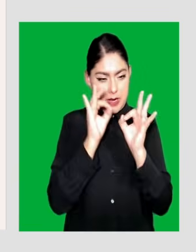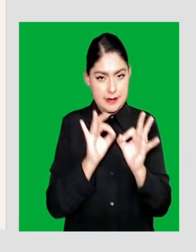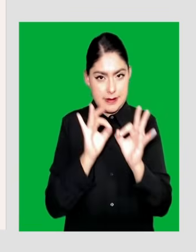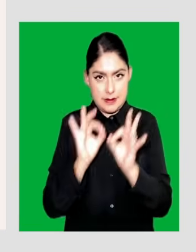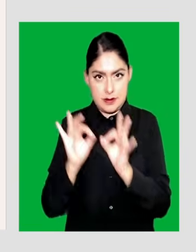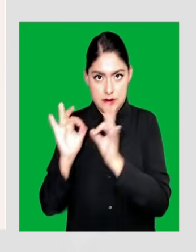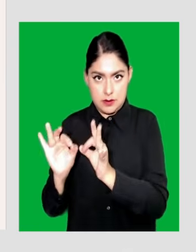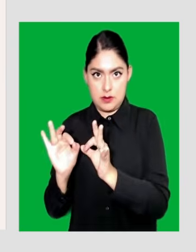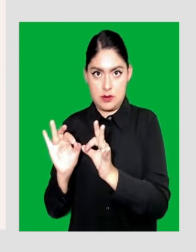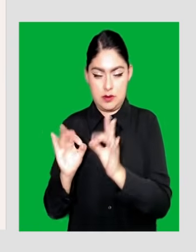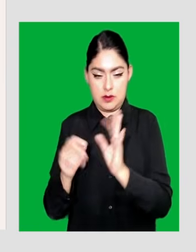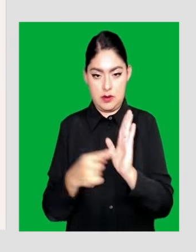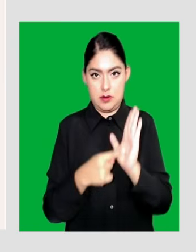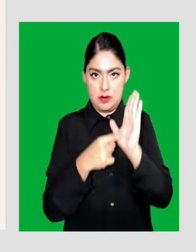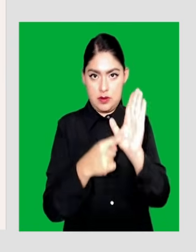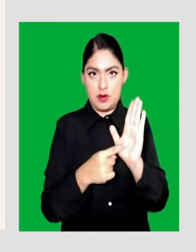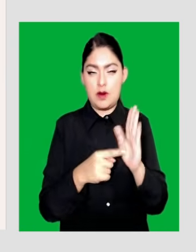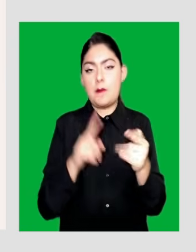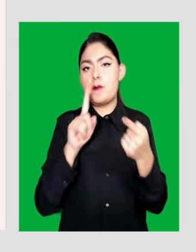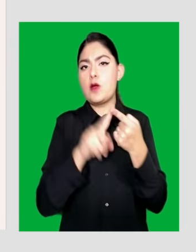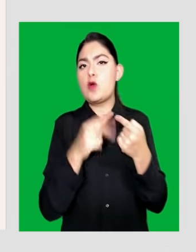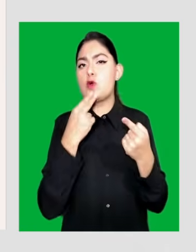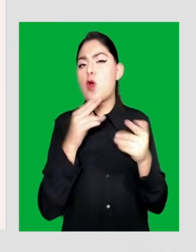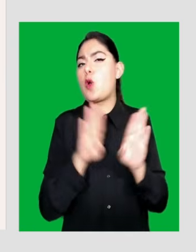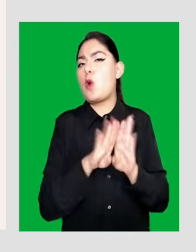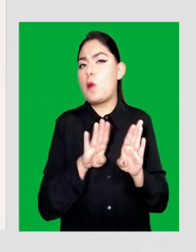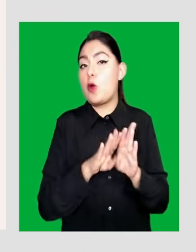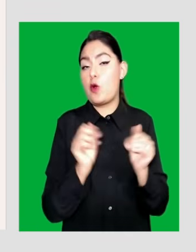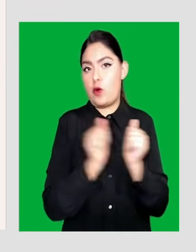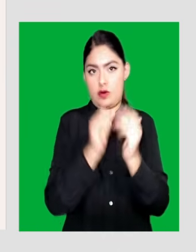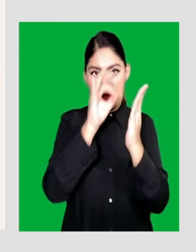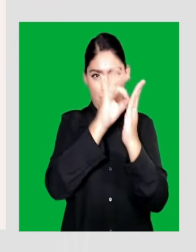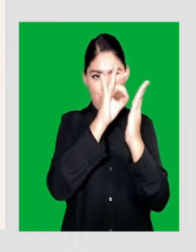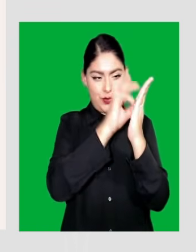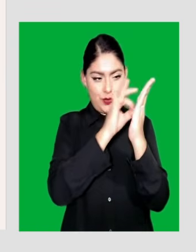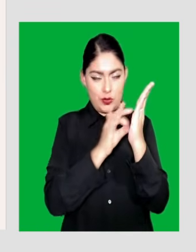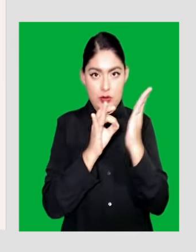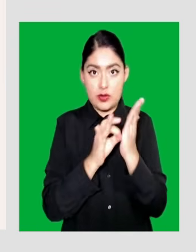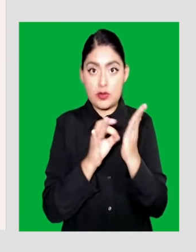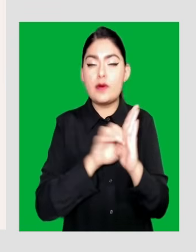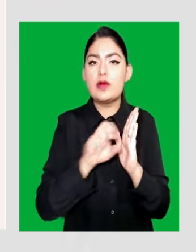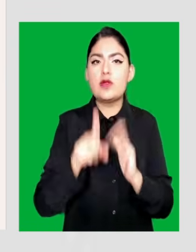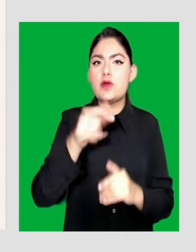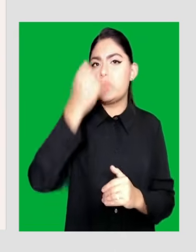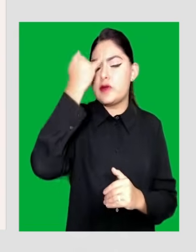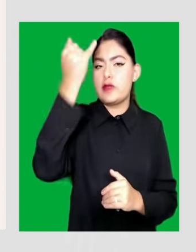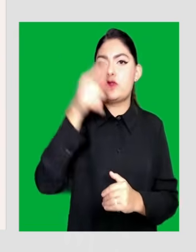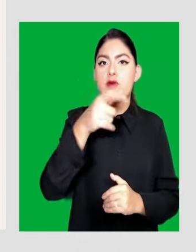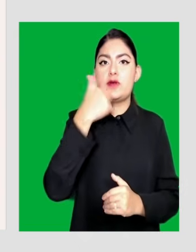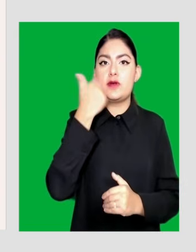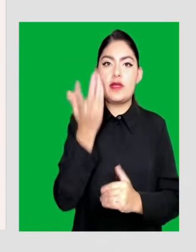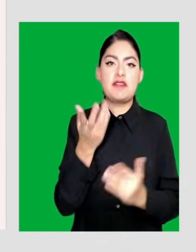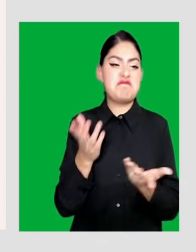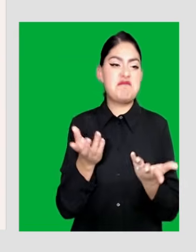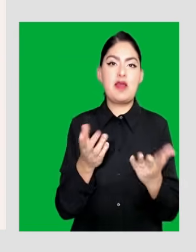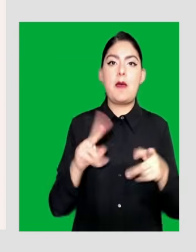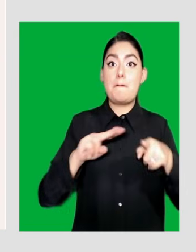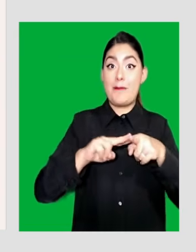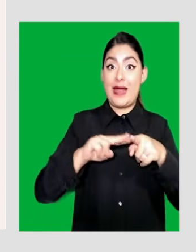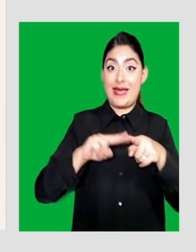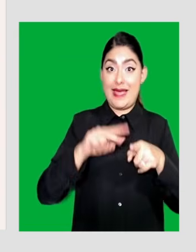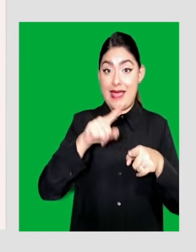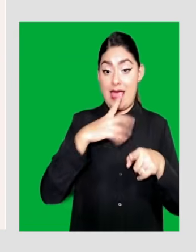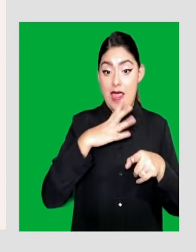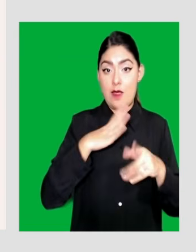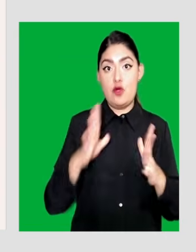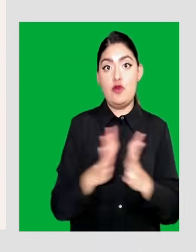de información geográfica, estamos hablando de una manera de representar objetos reales en un mapa. Este formato utiliza